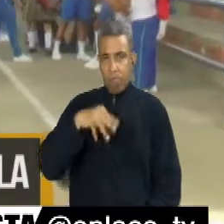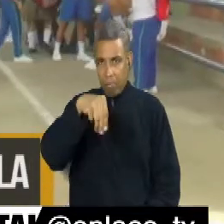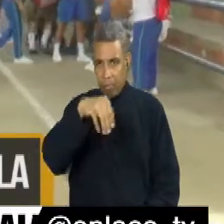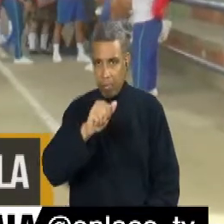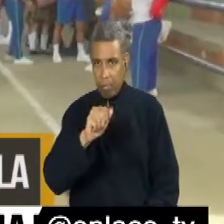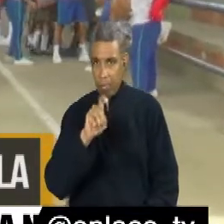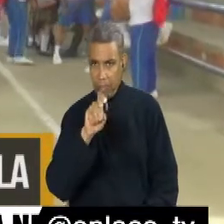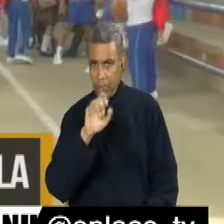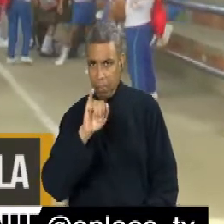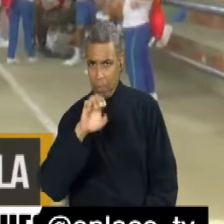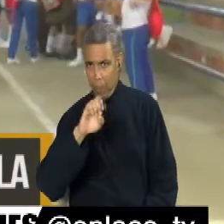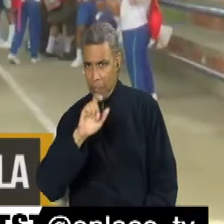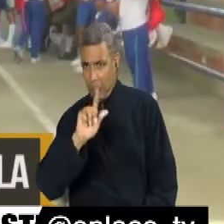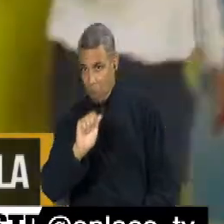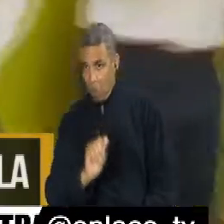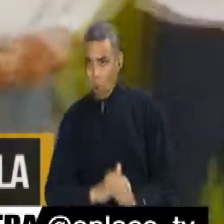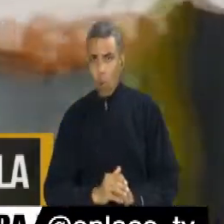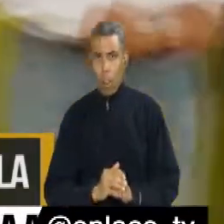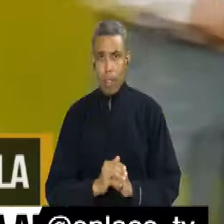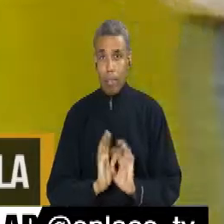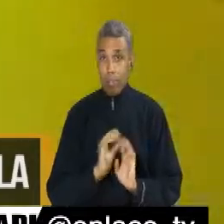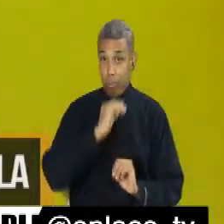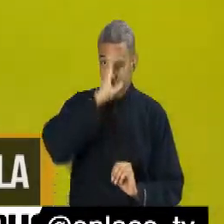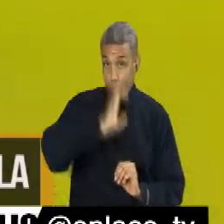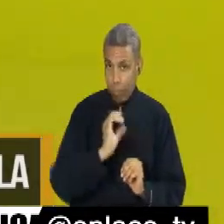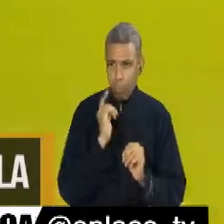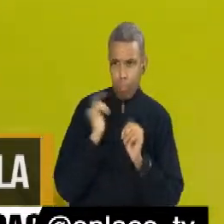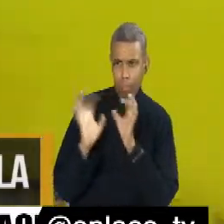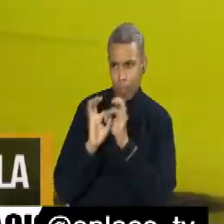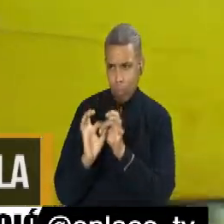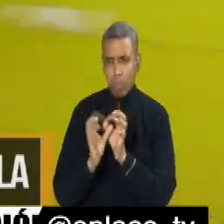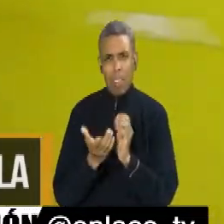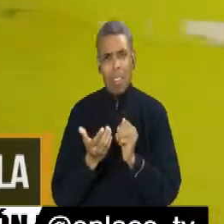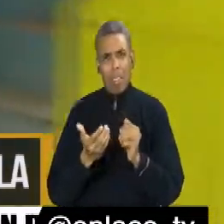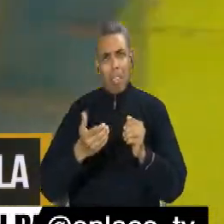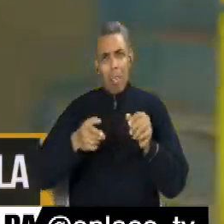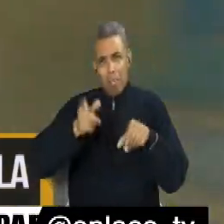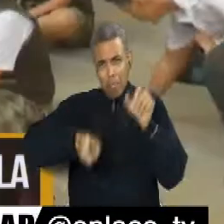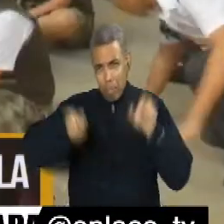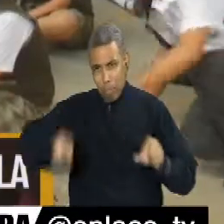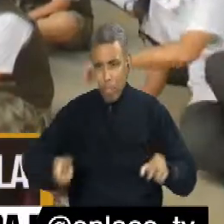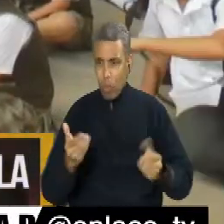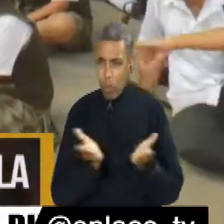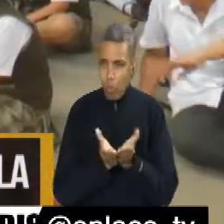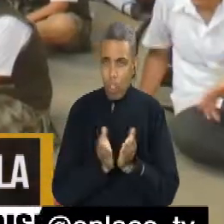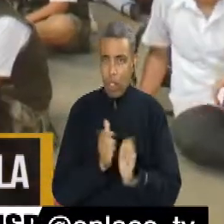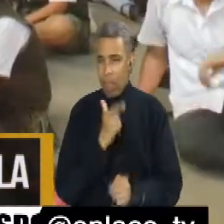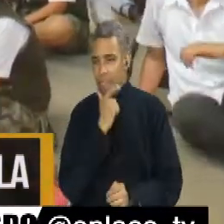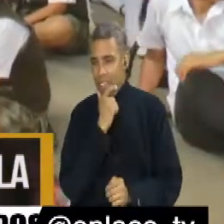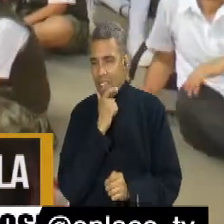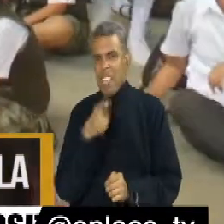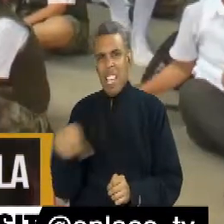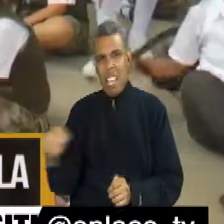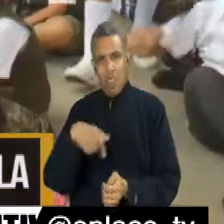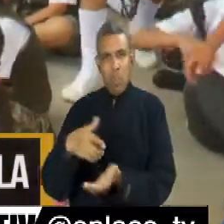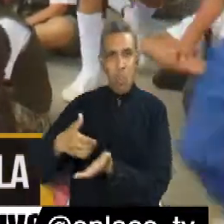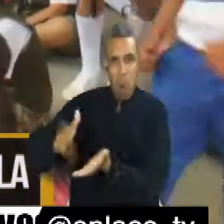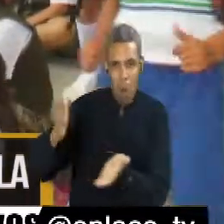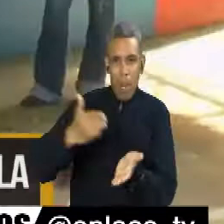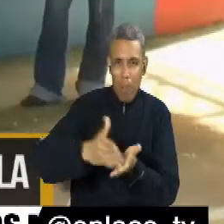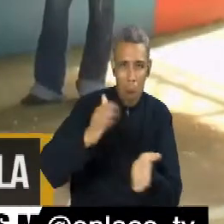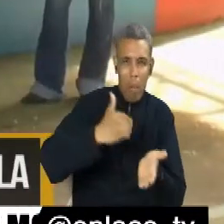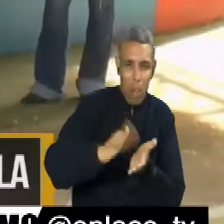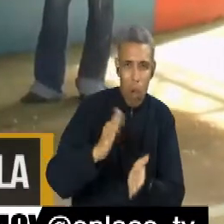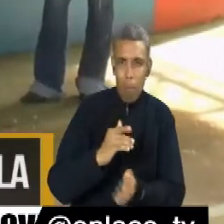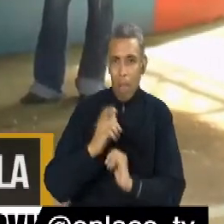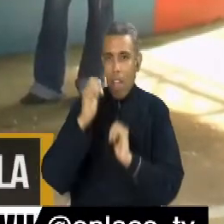tuvo a bien el vincularse con el estudiantado de Barranca Bermeja a través de unos premios que se les están otorgando a los niños. Pues sí, es un